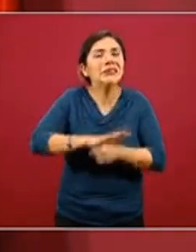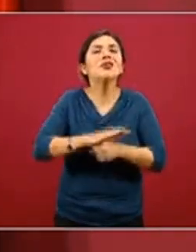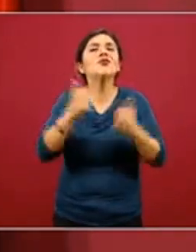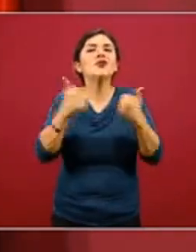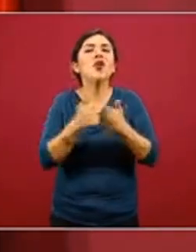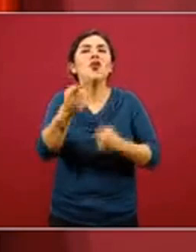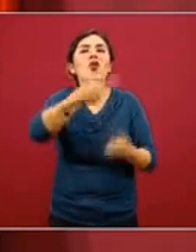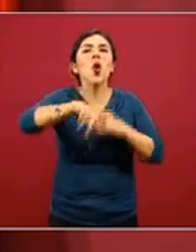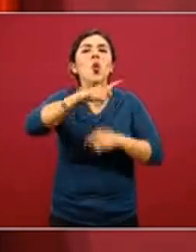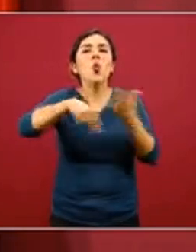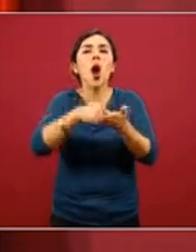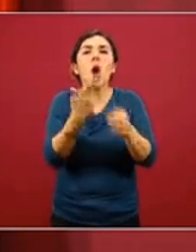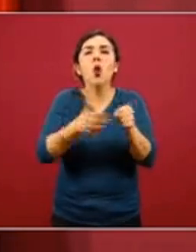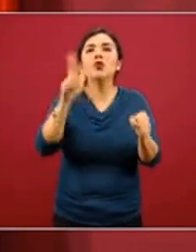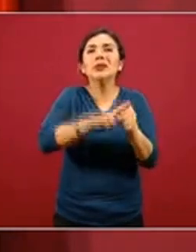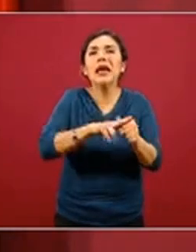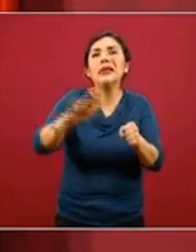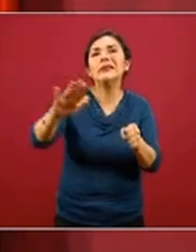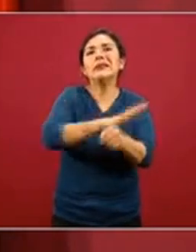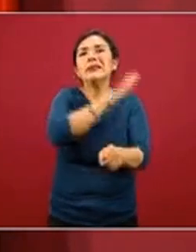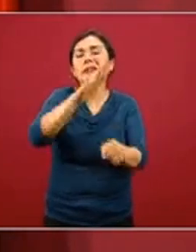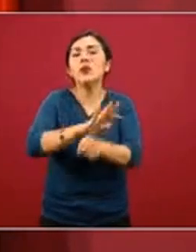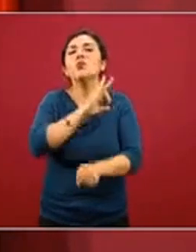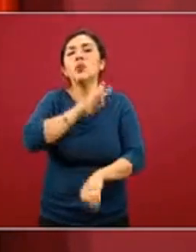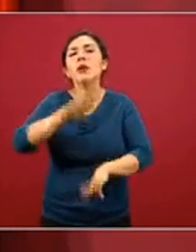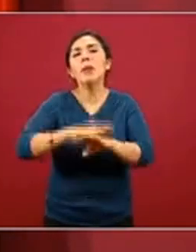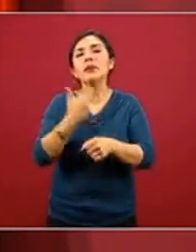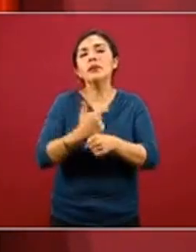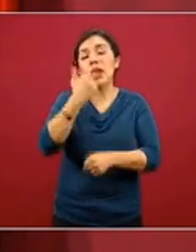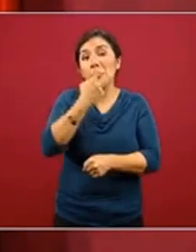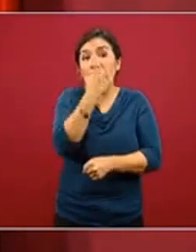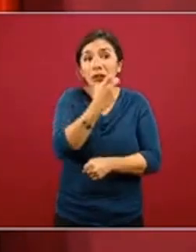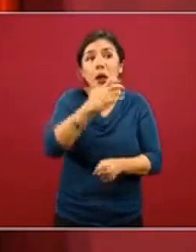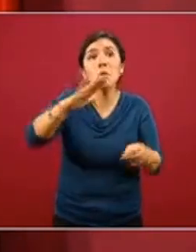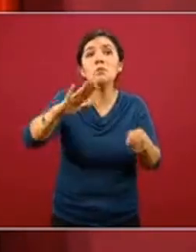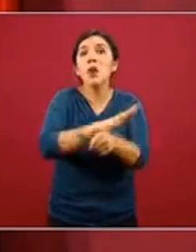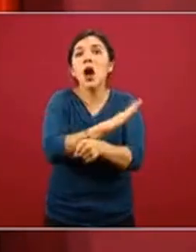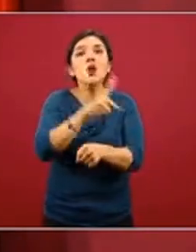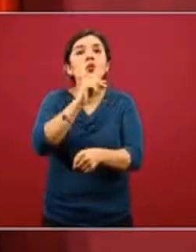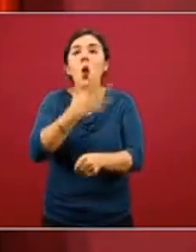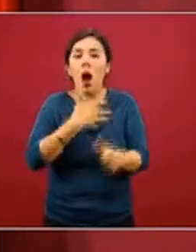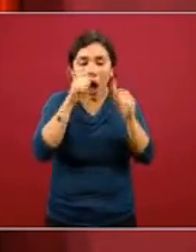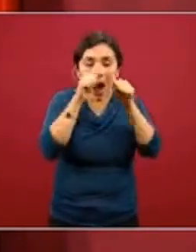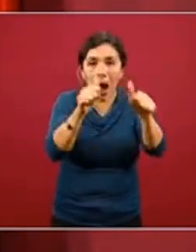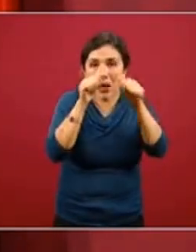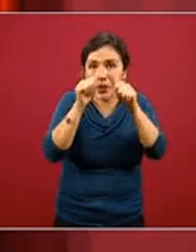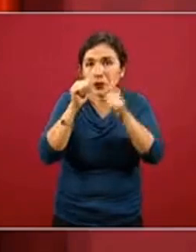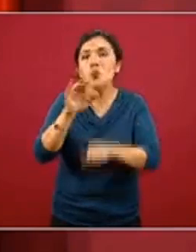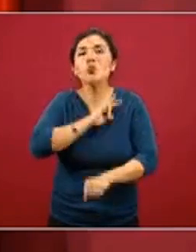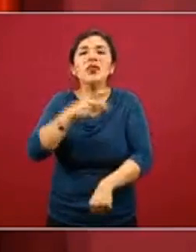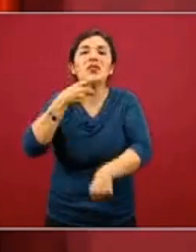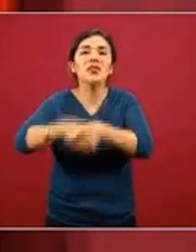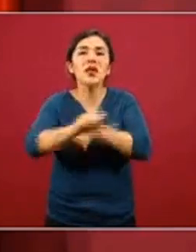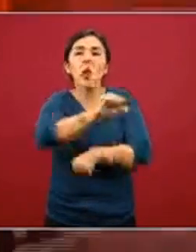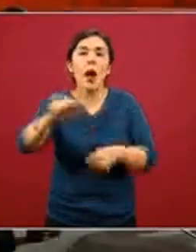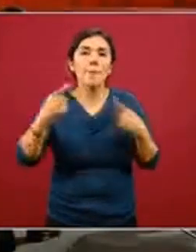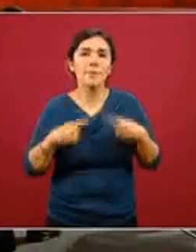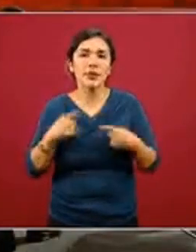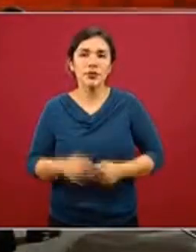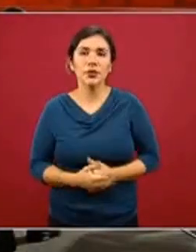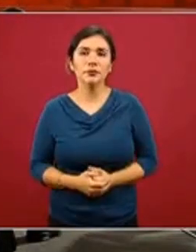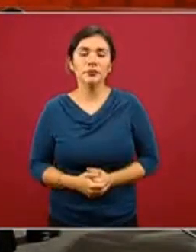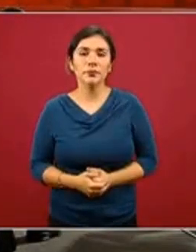sobre los hospitales y existe un mayor riesgo de que se saturen y eso cause daño a las